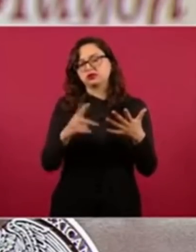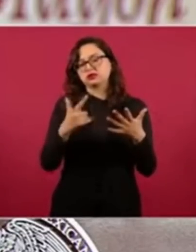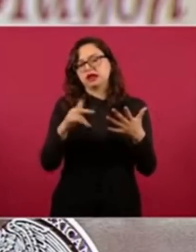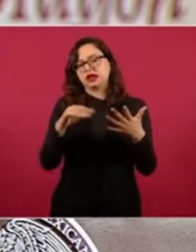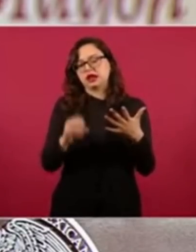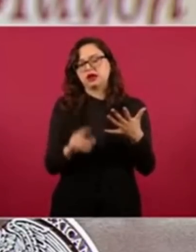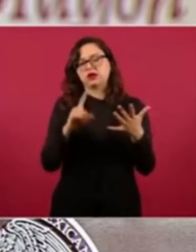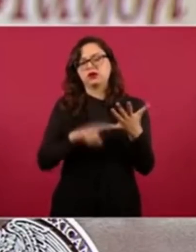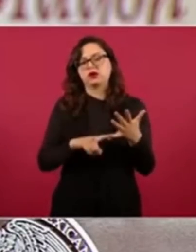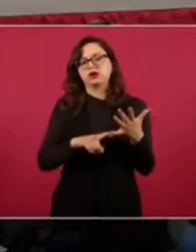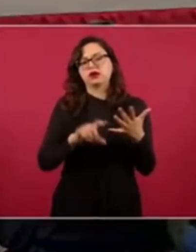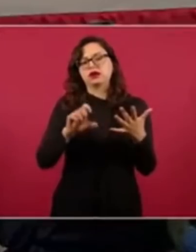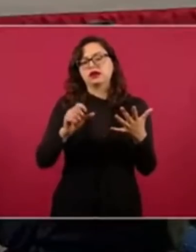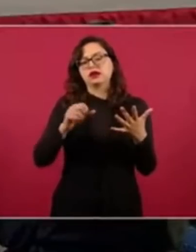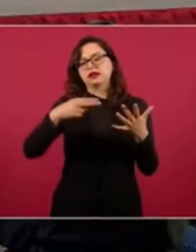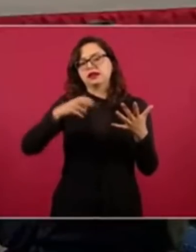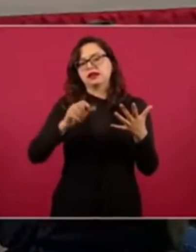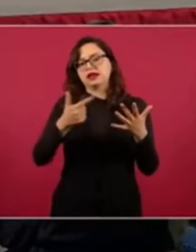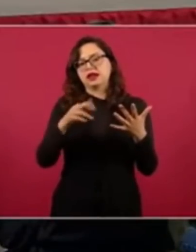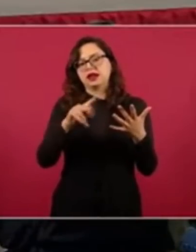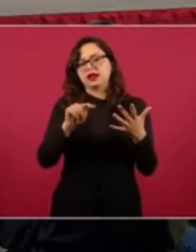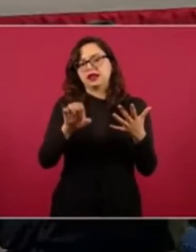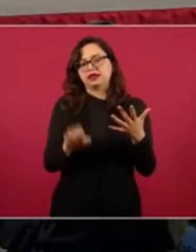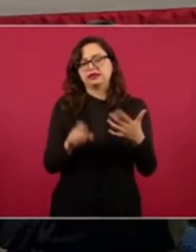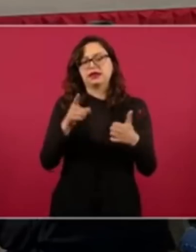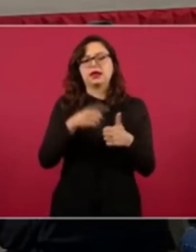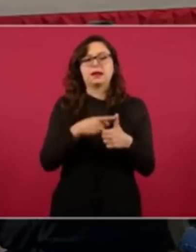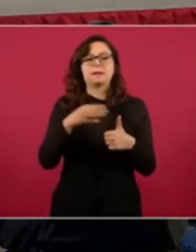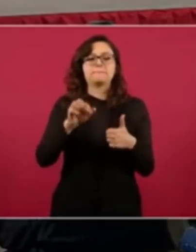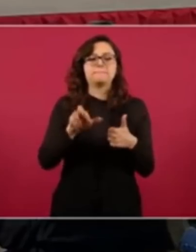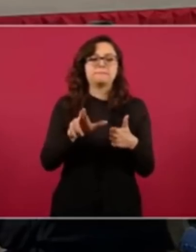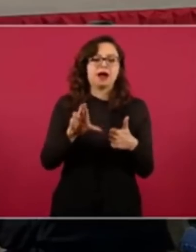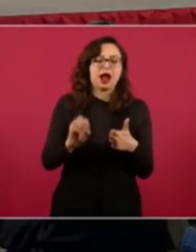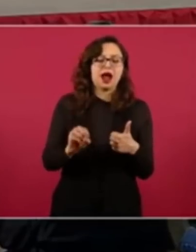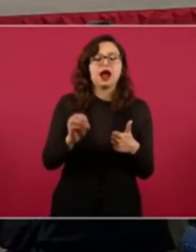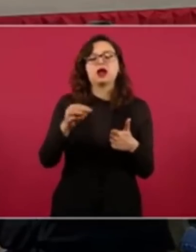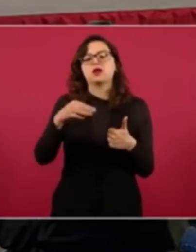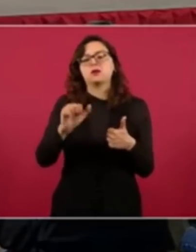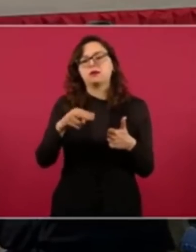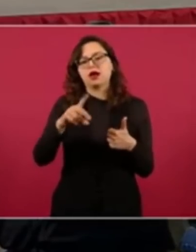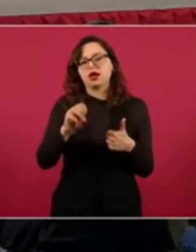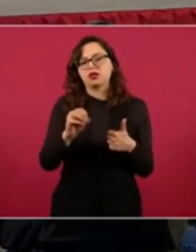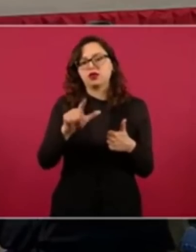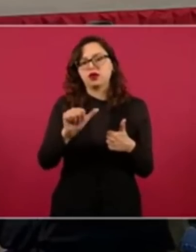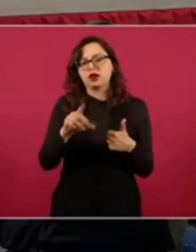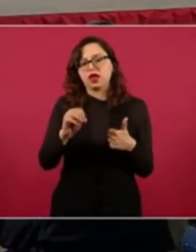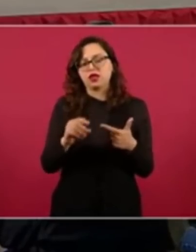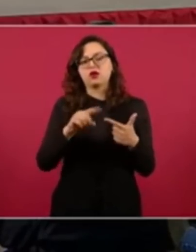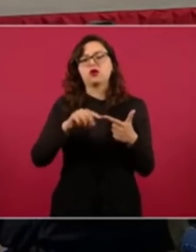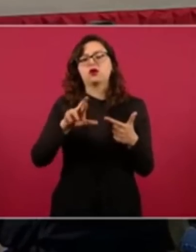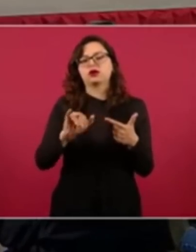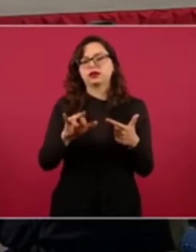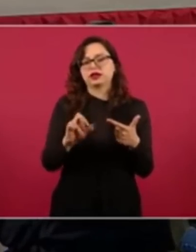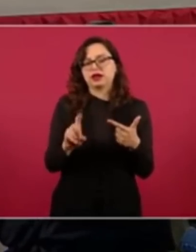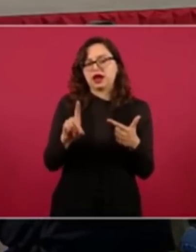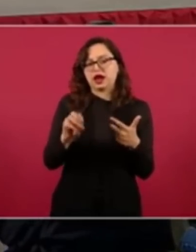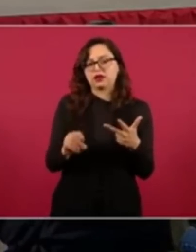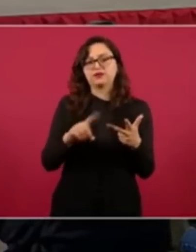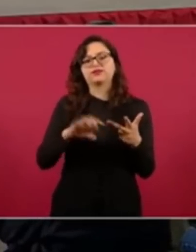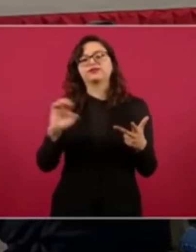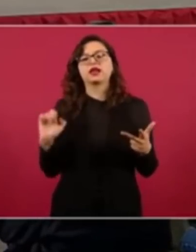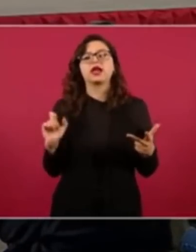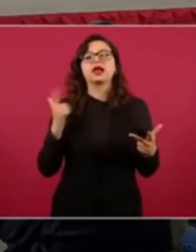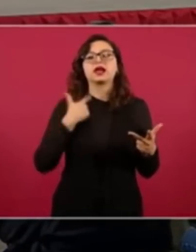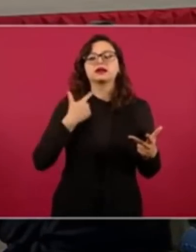Sarmiento, Sergio Negrete Cárdenas, Mario Maldonado, Ricardo Alemán, el